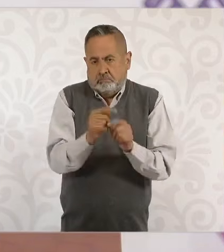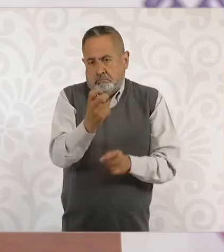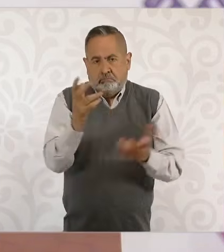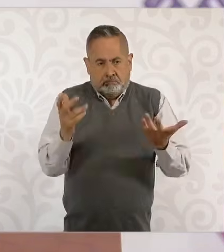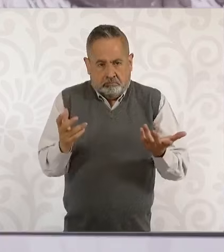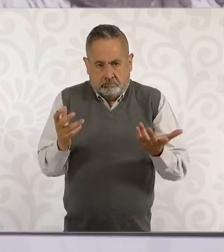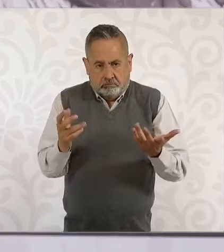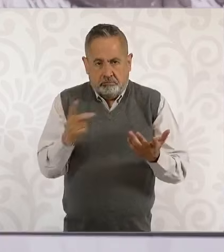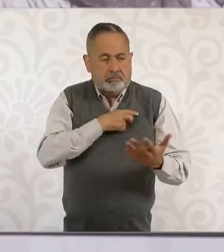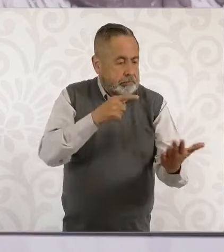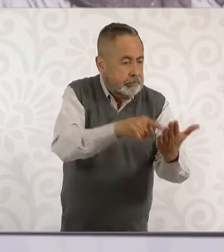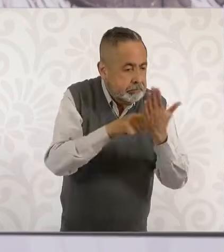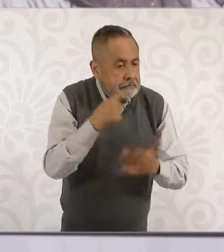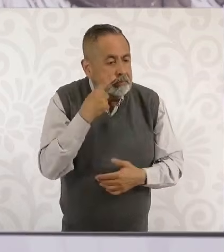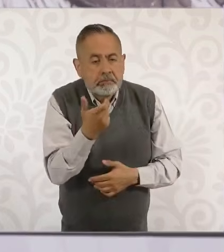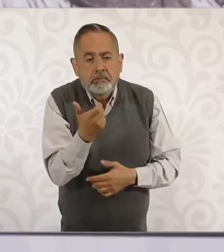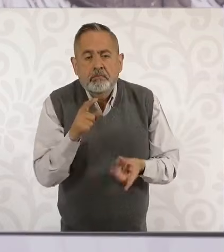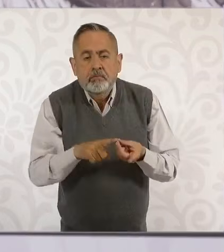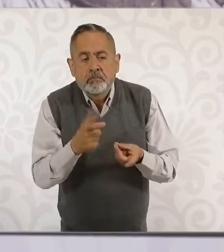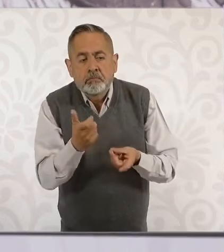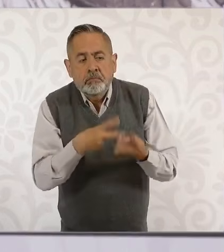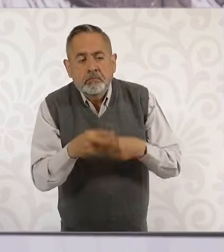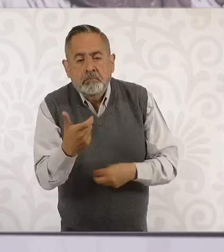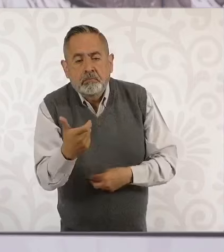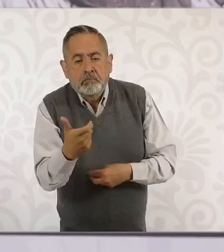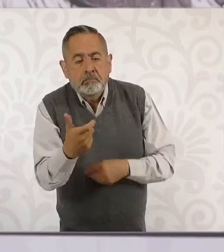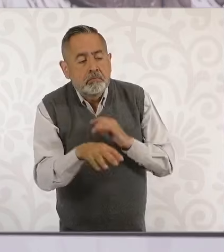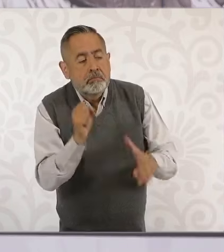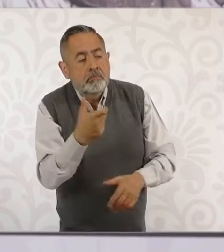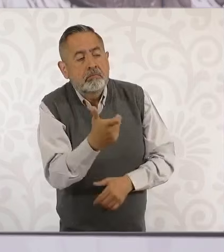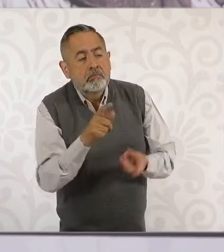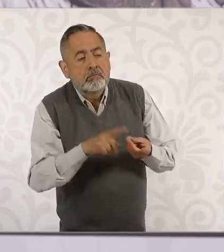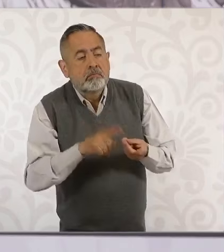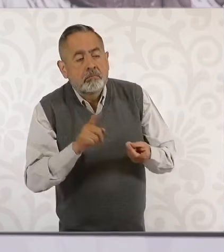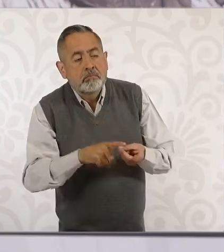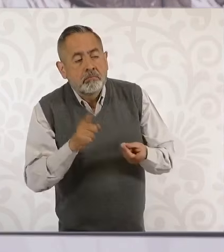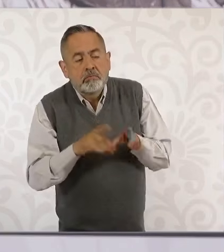Y tiene que demostrarse de dónde vienen los recursos, siempre.